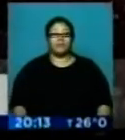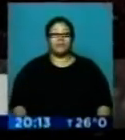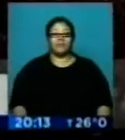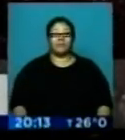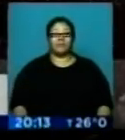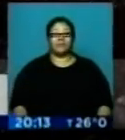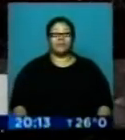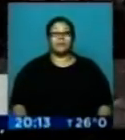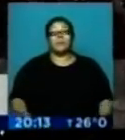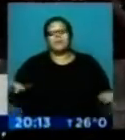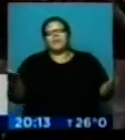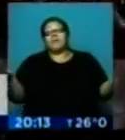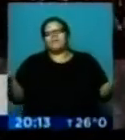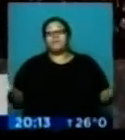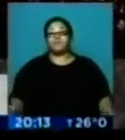Pero bueno,